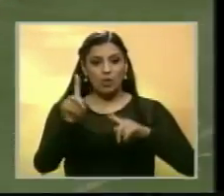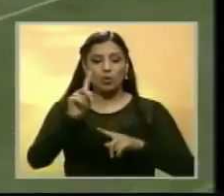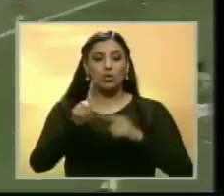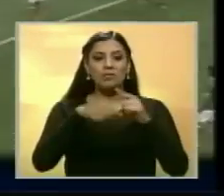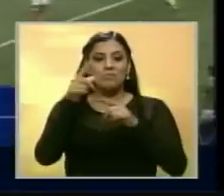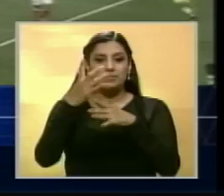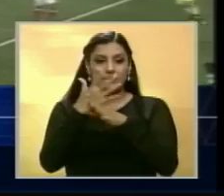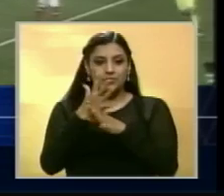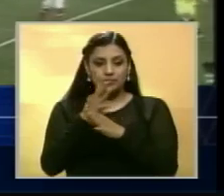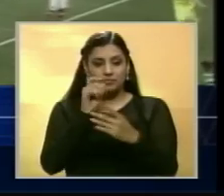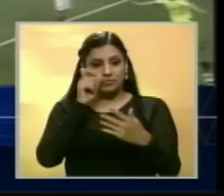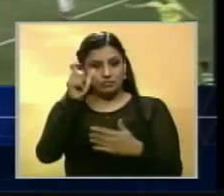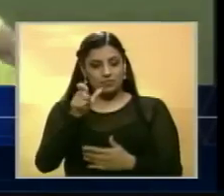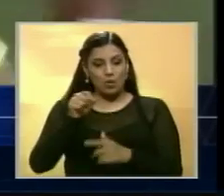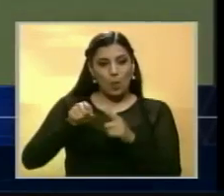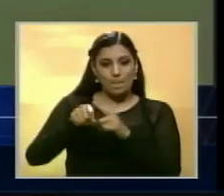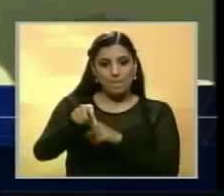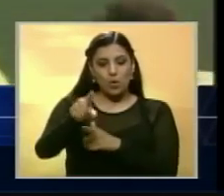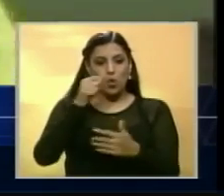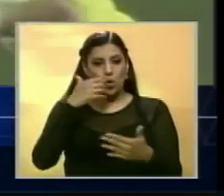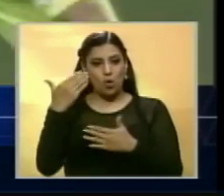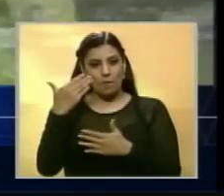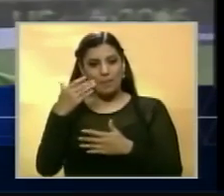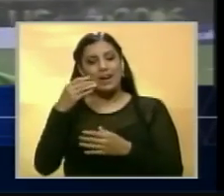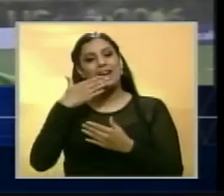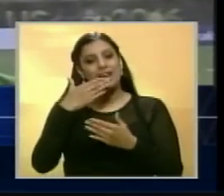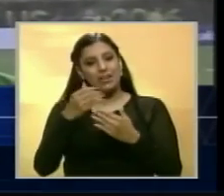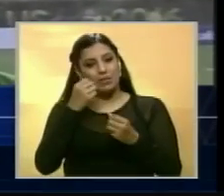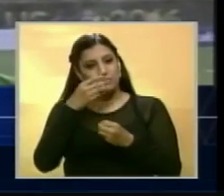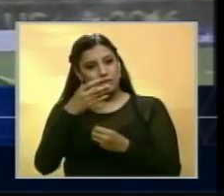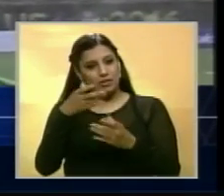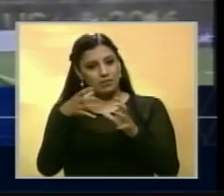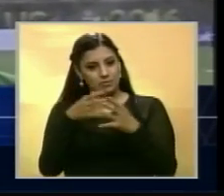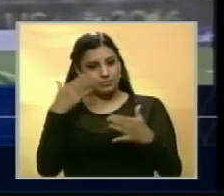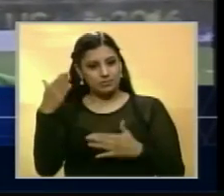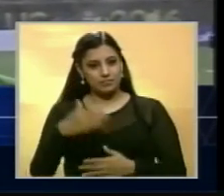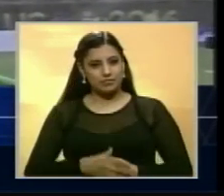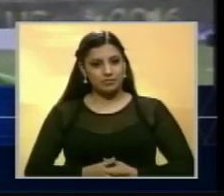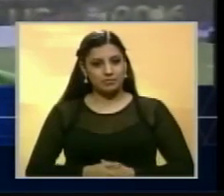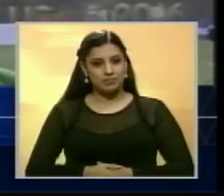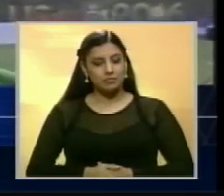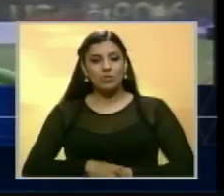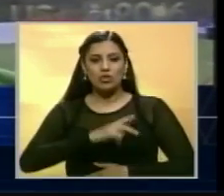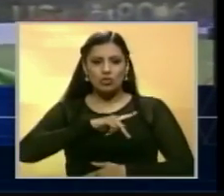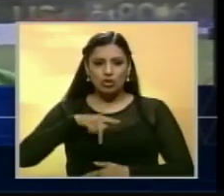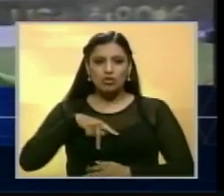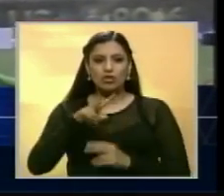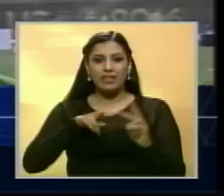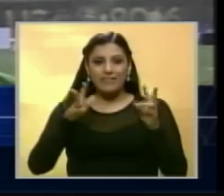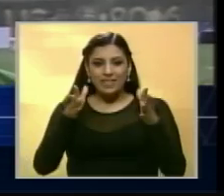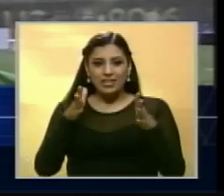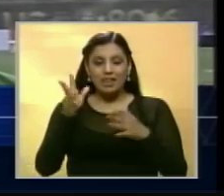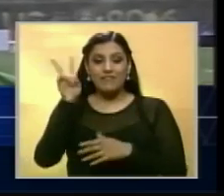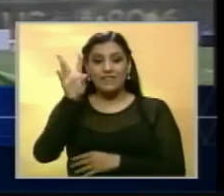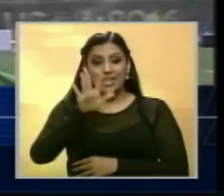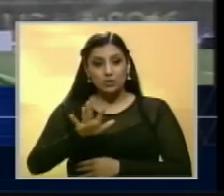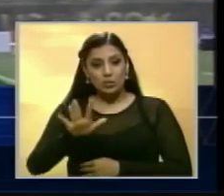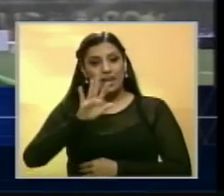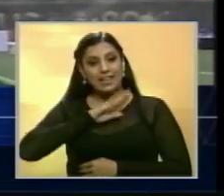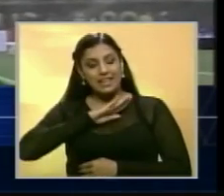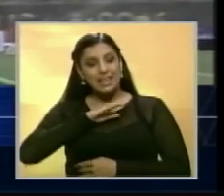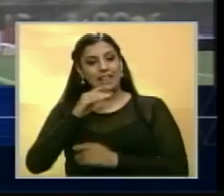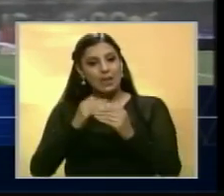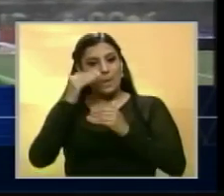Luego del juego, el autor del gol, José Manuel Velázquez, analizó el partido de la Vinotinto. Nosotros veníamos por la victoria, Venezuela quería ganar, queríamos